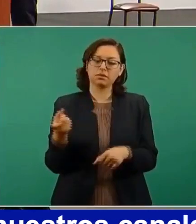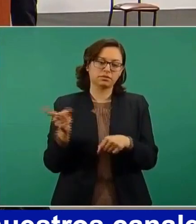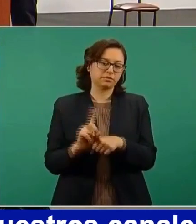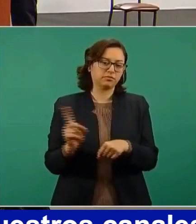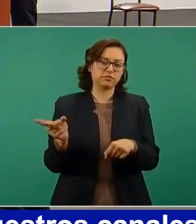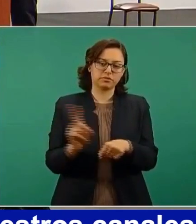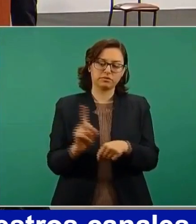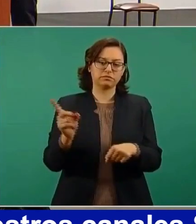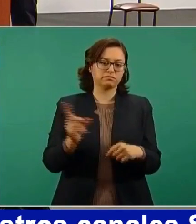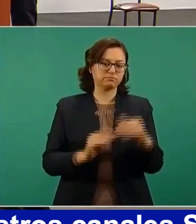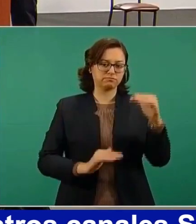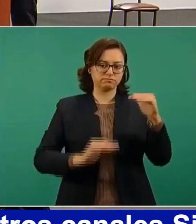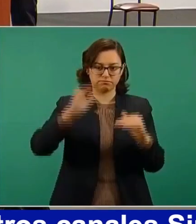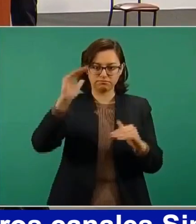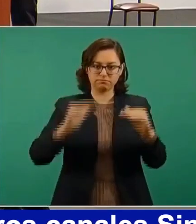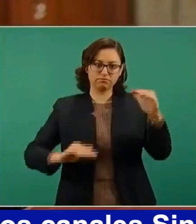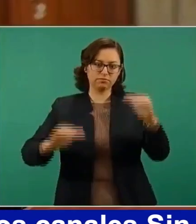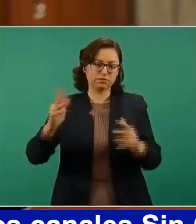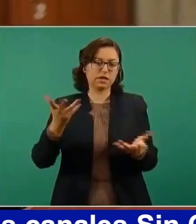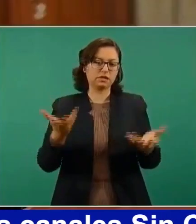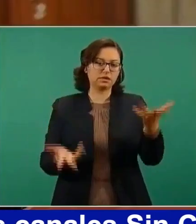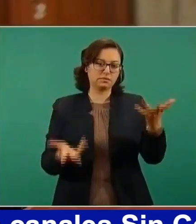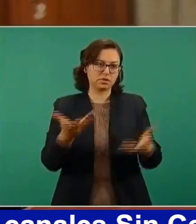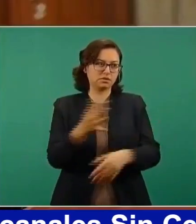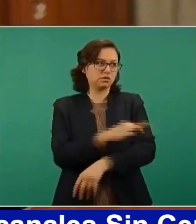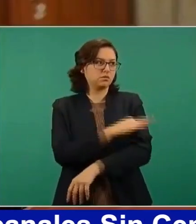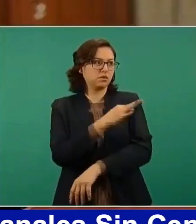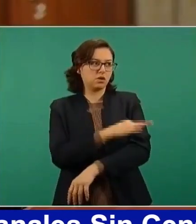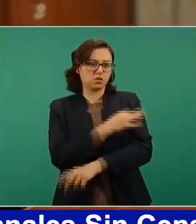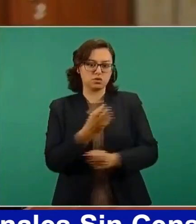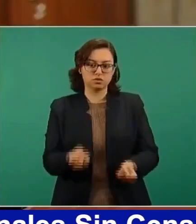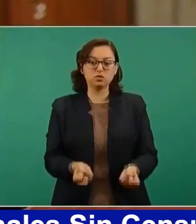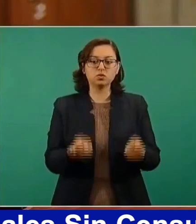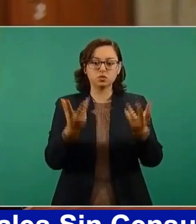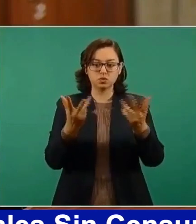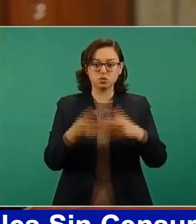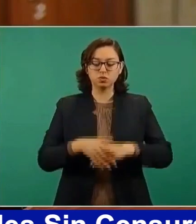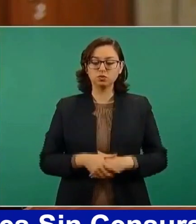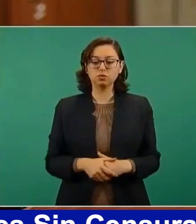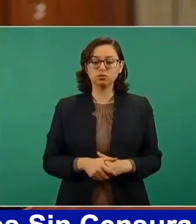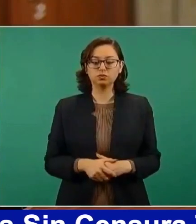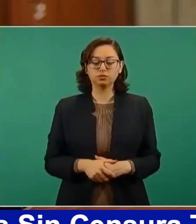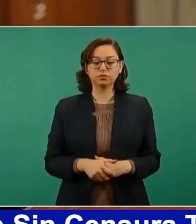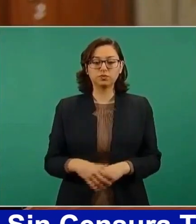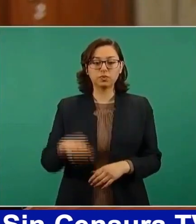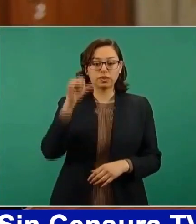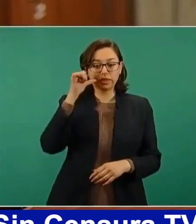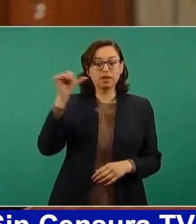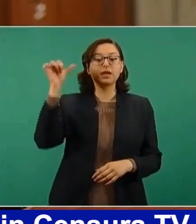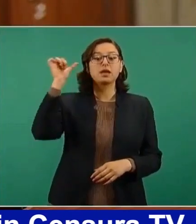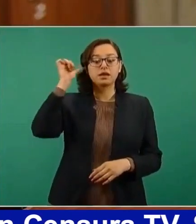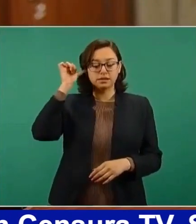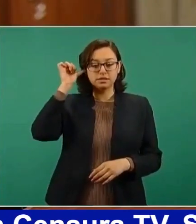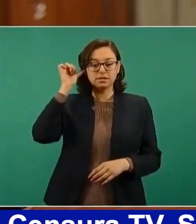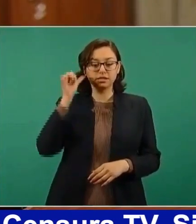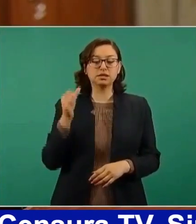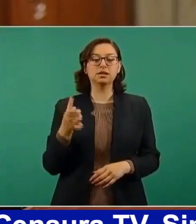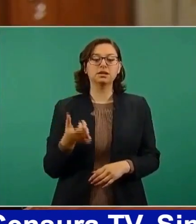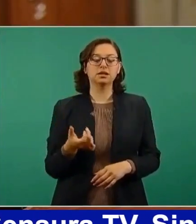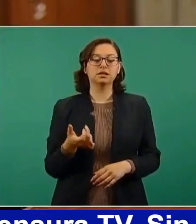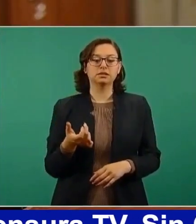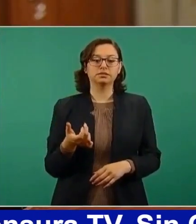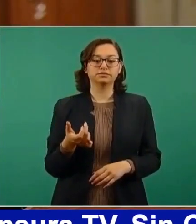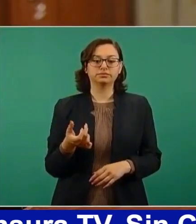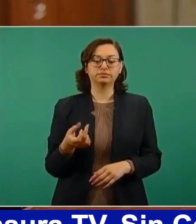la disponibilidad de vacunas. Ayer tuvimos cerca de los 300, en